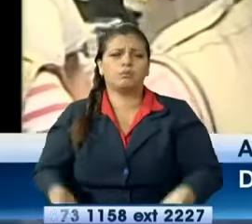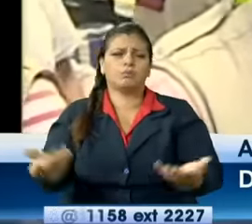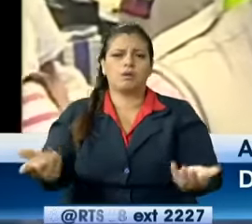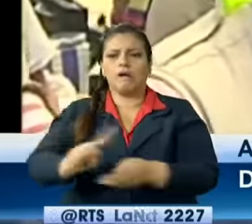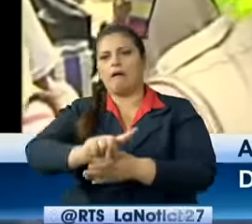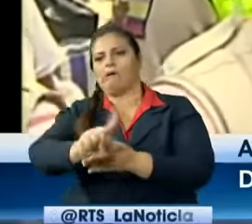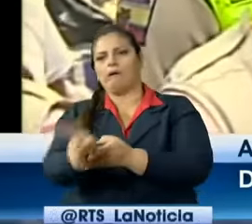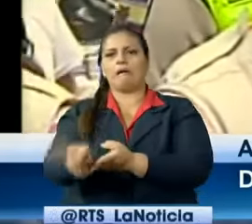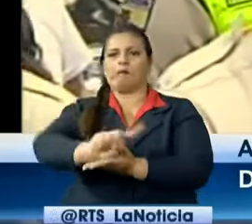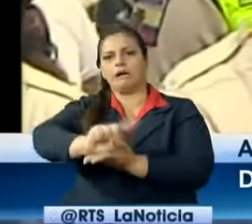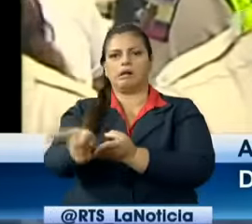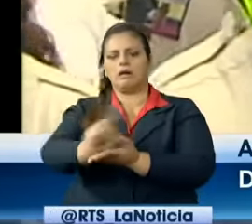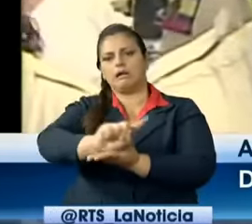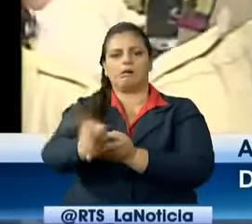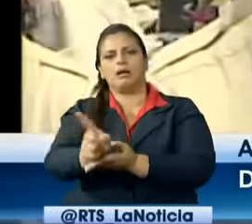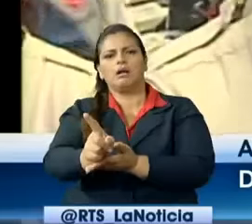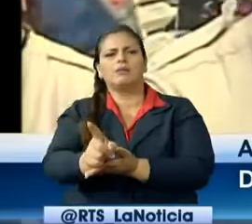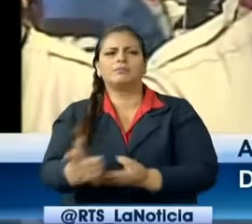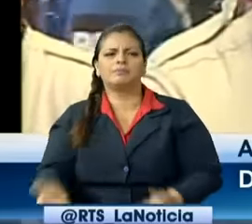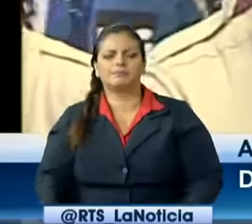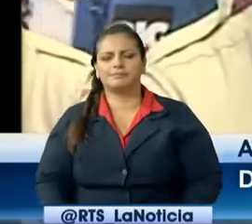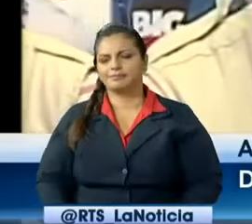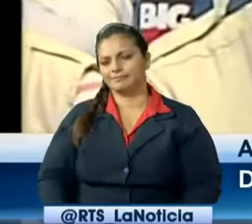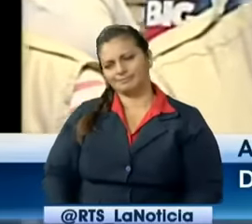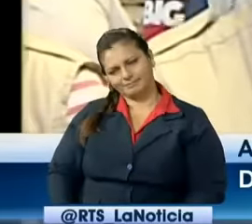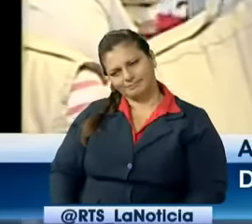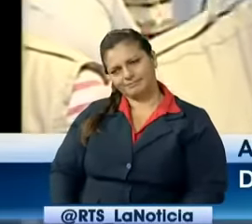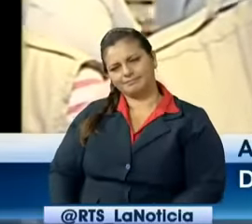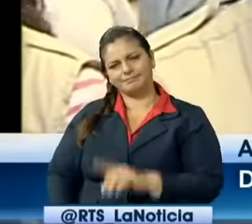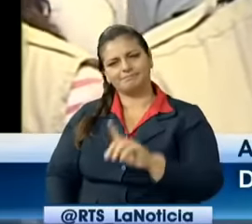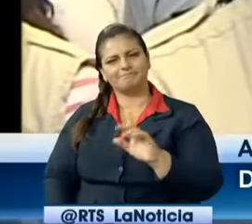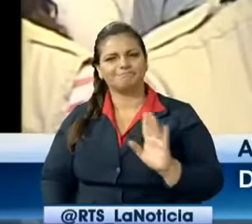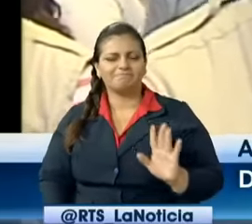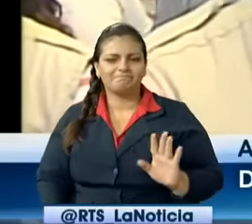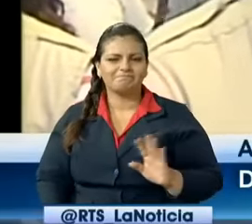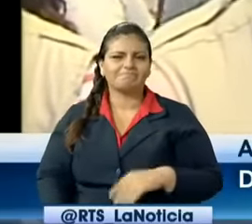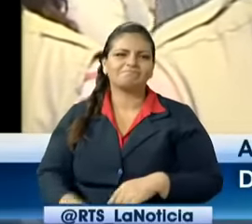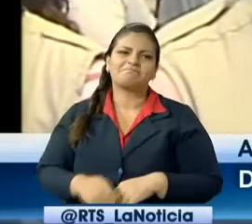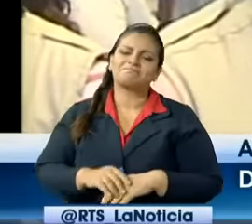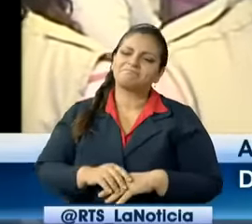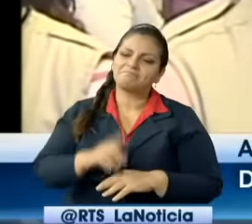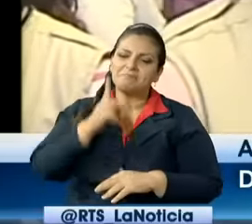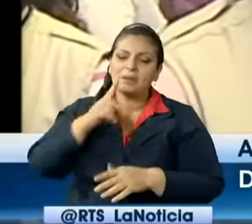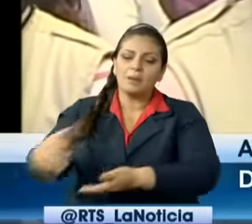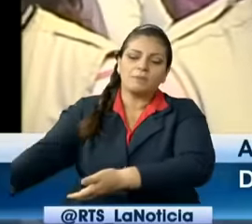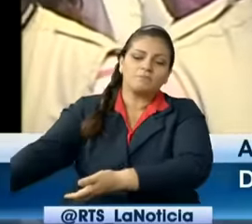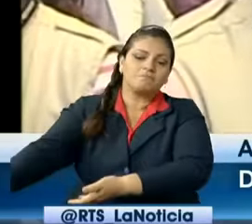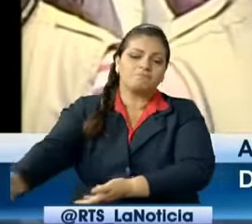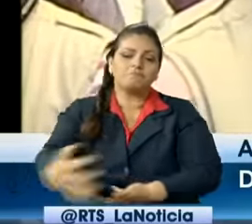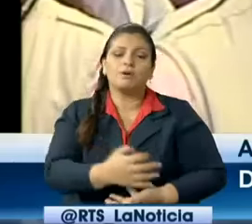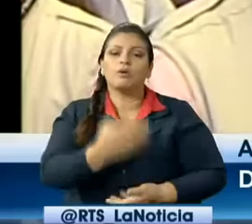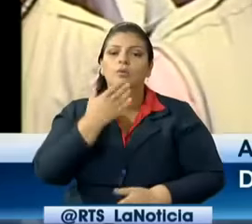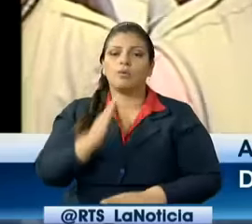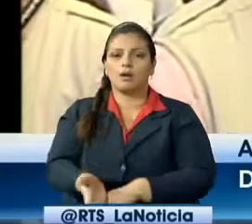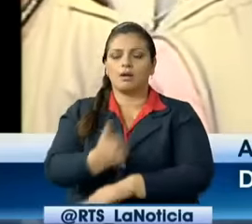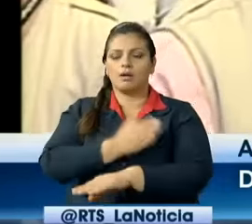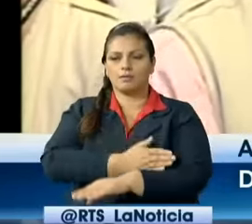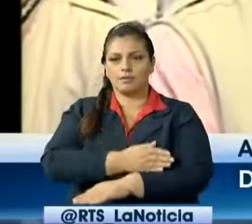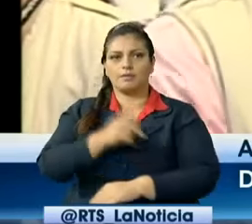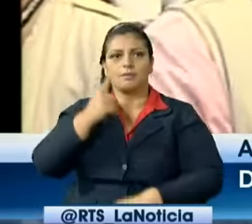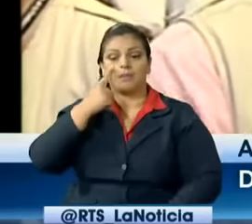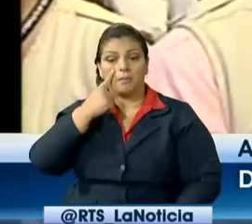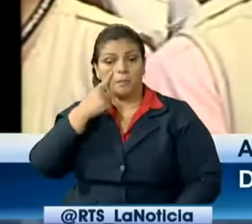estuvieran descalibradas. Generalmente, para nosotros hacer ya un decomiso, retiro de la balanza, se procede